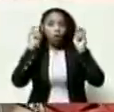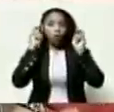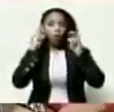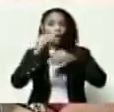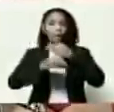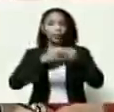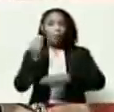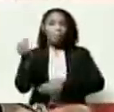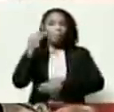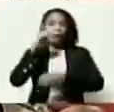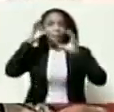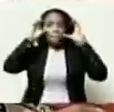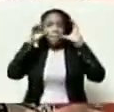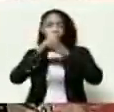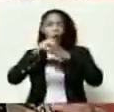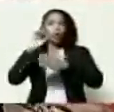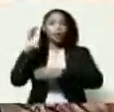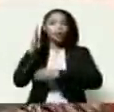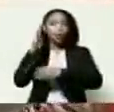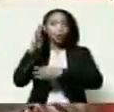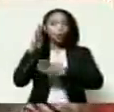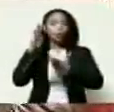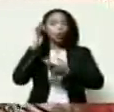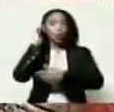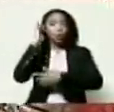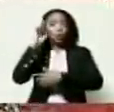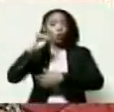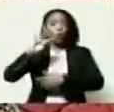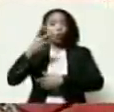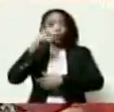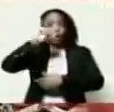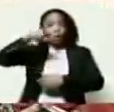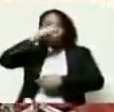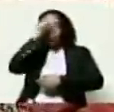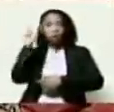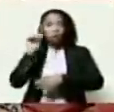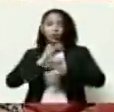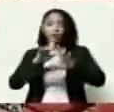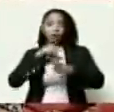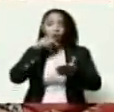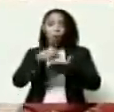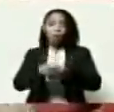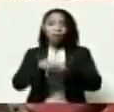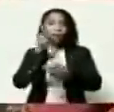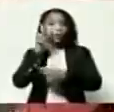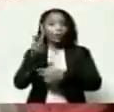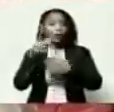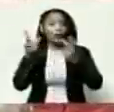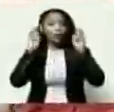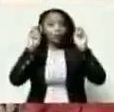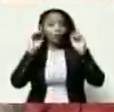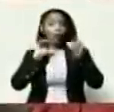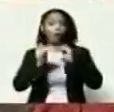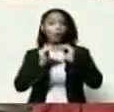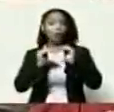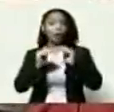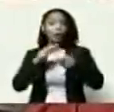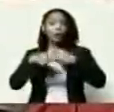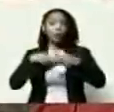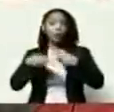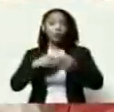más enfatizado en este quinto Congreso y cuarto de la JPSU, ya usted lo mencionaba, tiene que ver con el tema de la ética revolucionaria